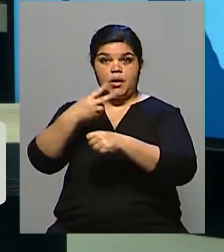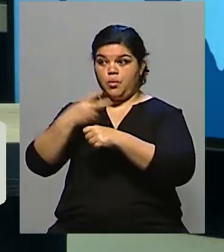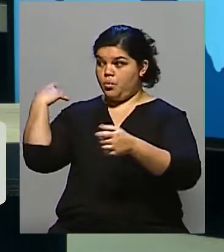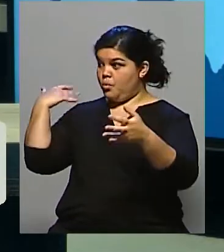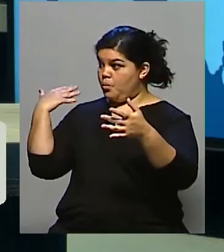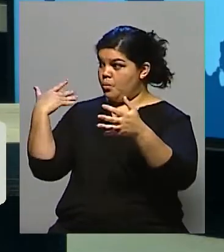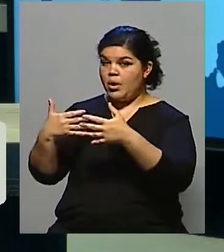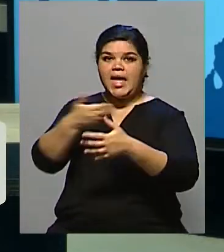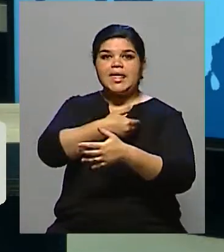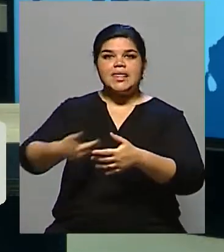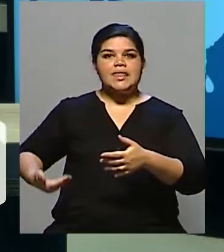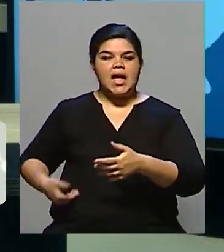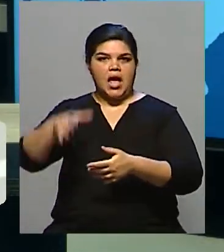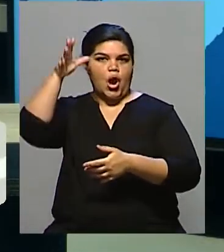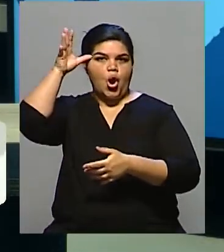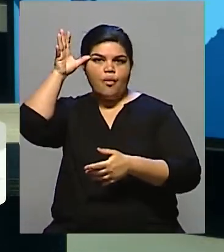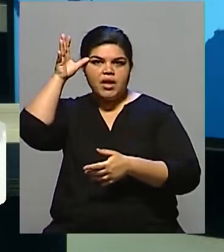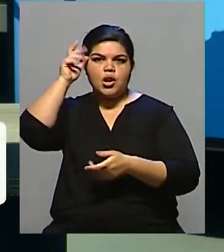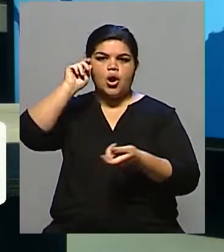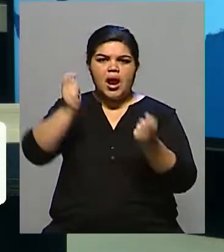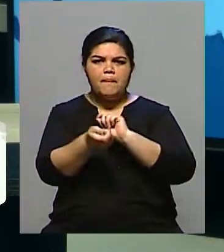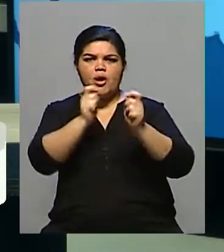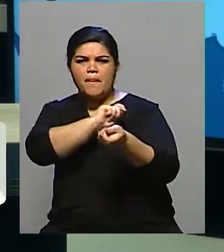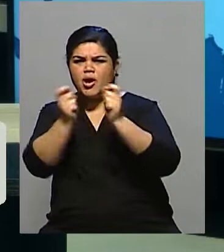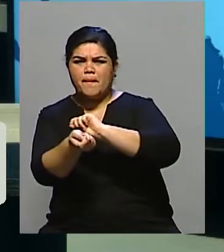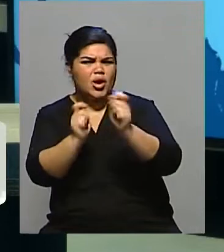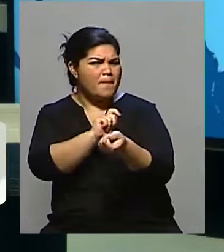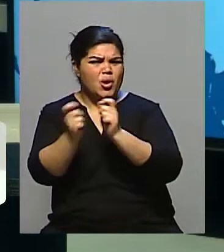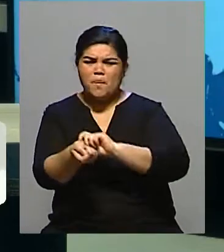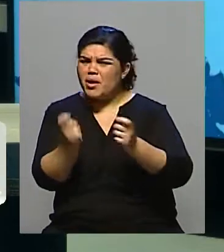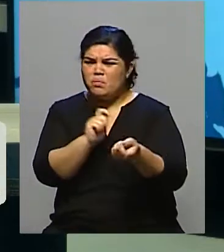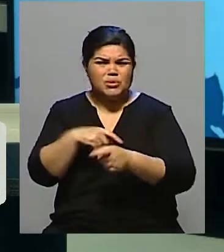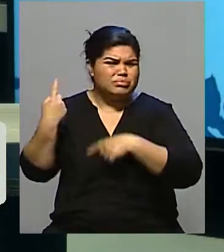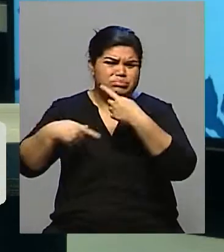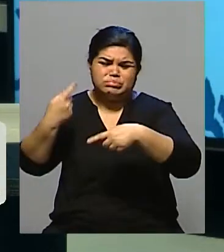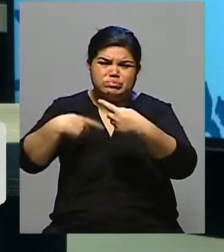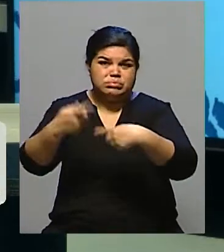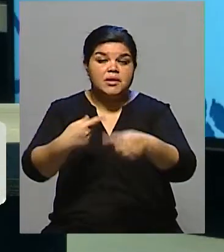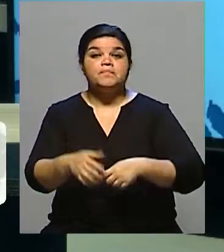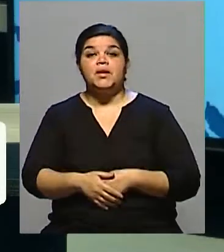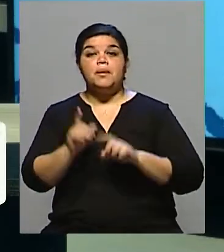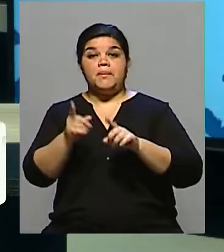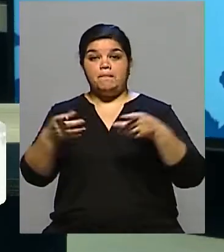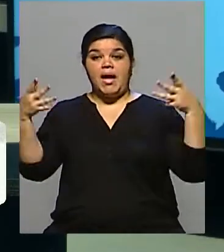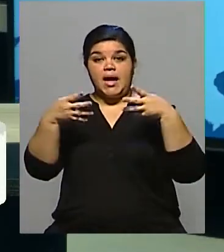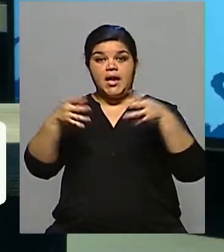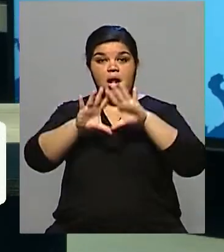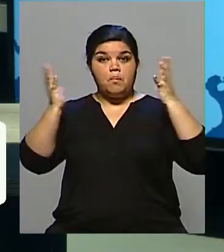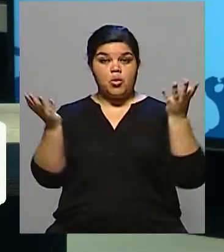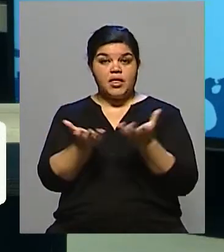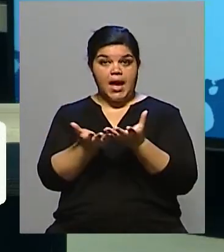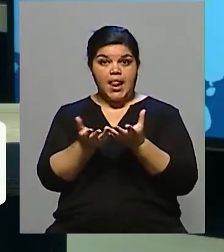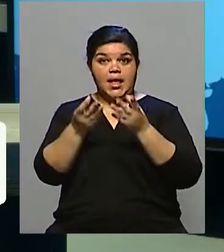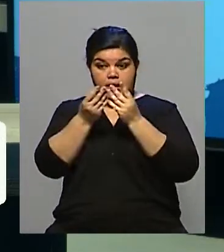tantos gobiernos como años. Hasta ahora, y desde el inicio de la Primera República, tras la Segunda Guerra Mundial, los gobiernos